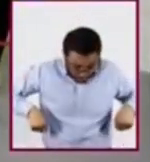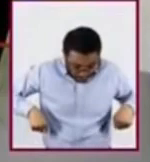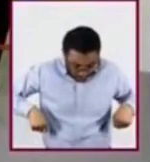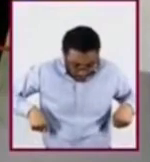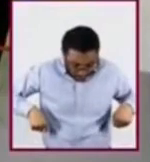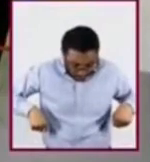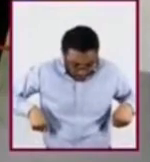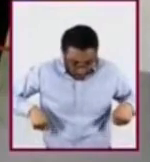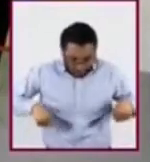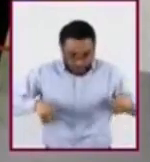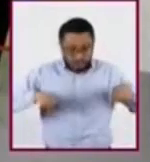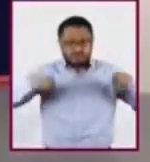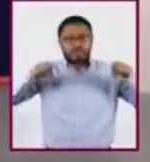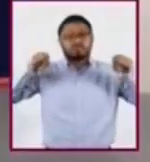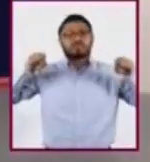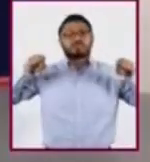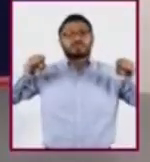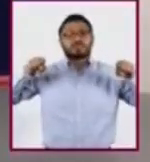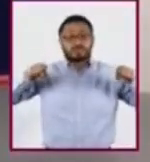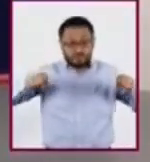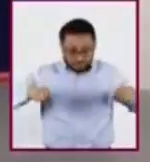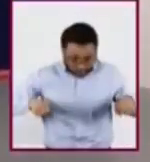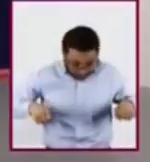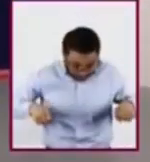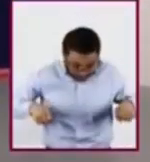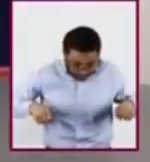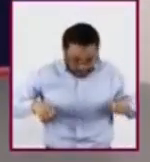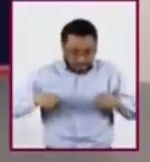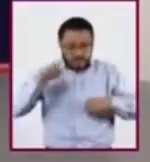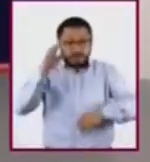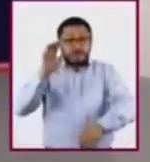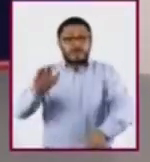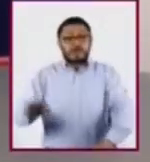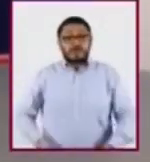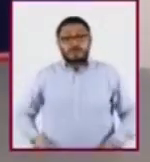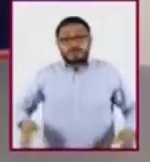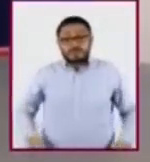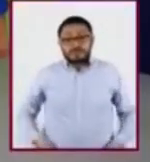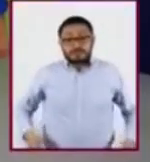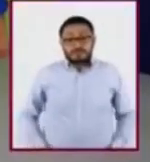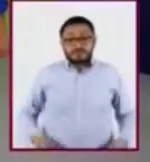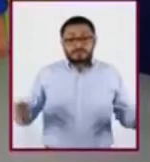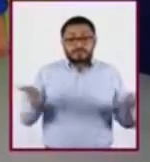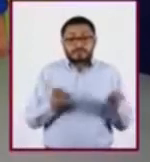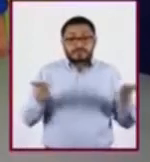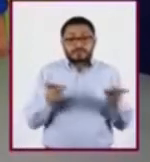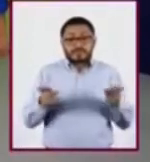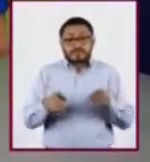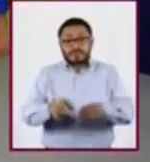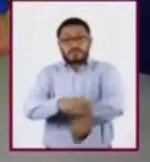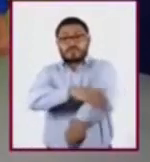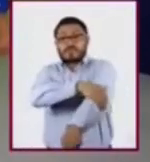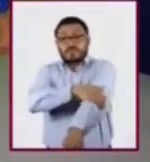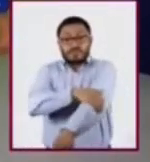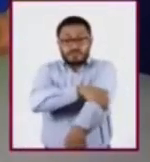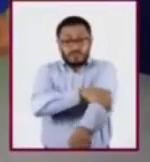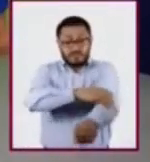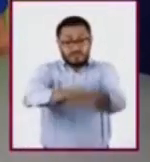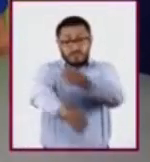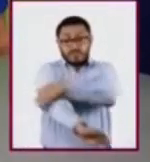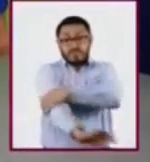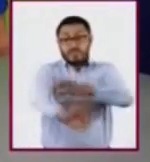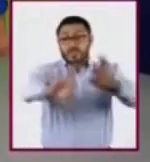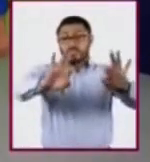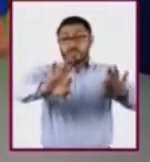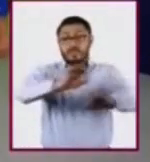posición. Piernas bien extendidas, hasta donde tu cuerpo te lo permita, inhala por la nariz, exhala por la boca y mantén la posición